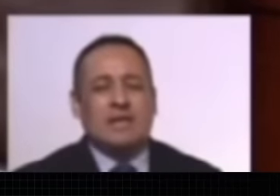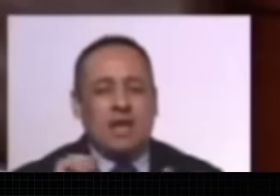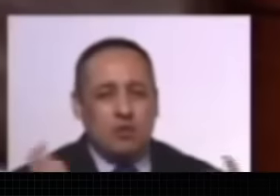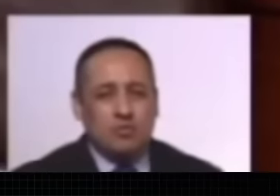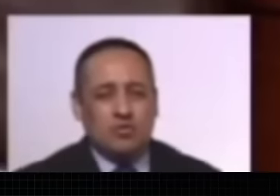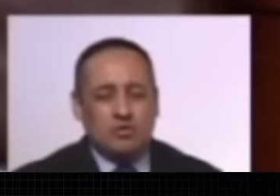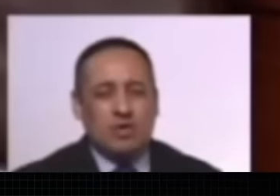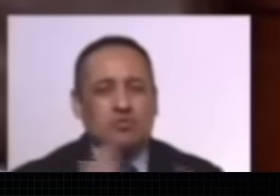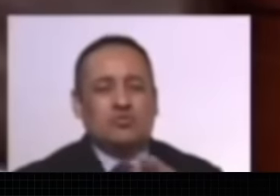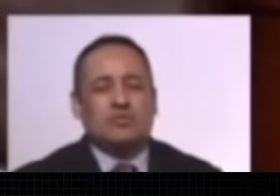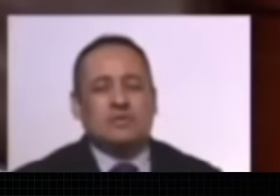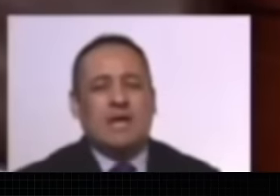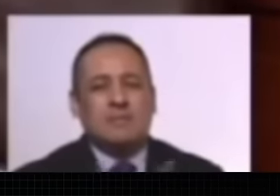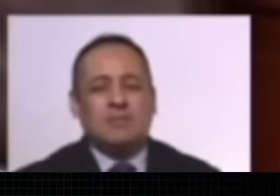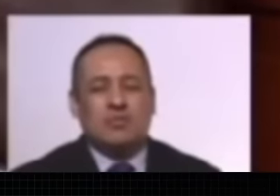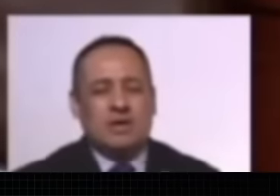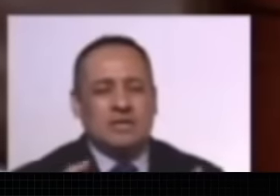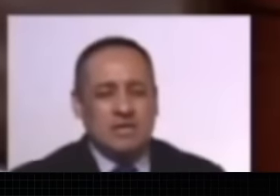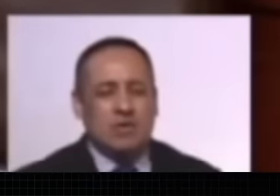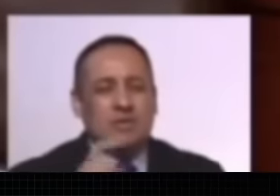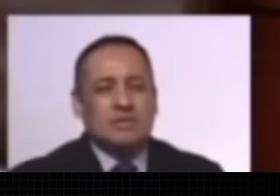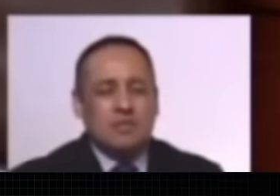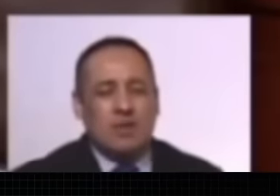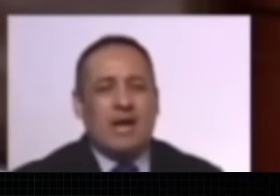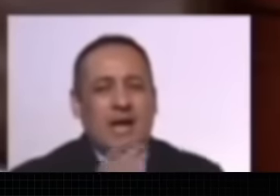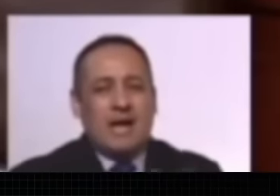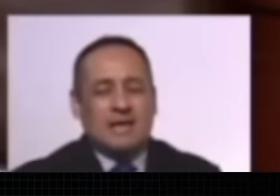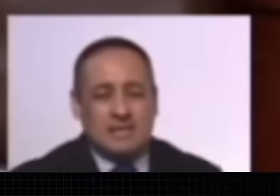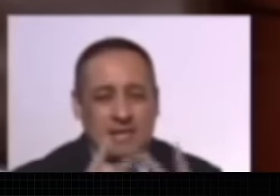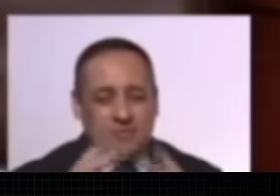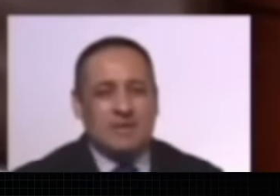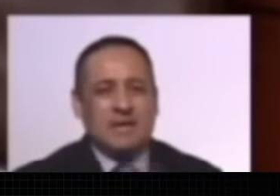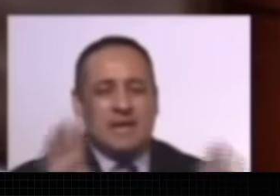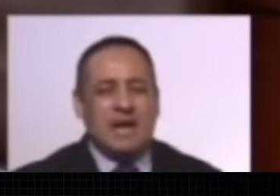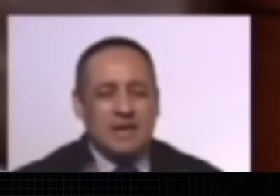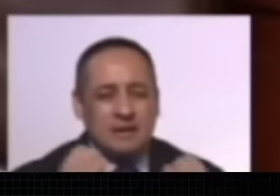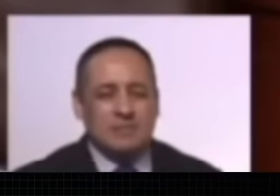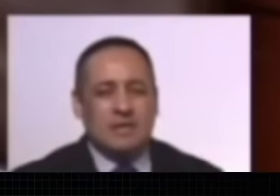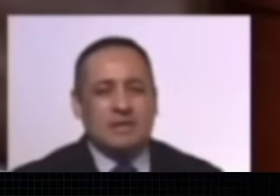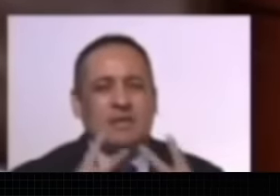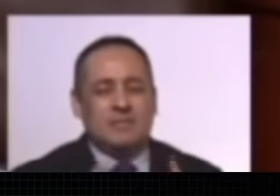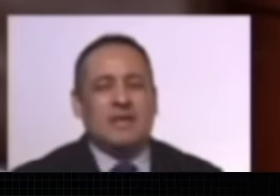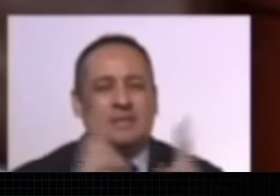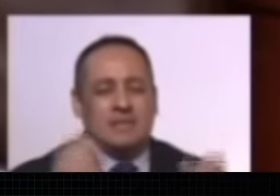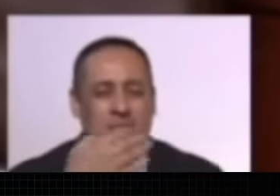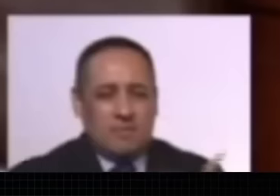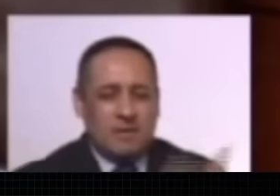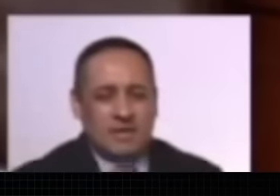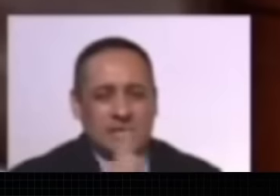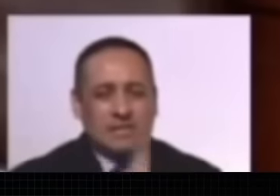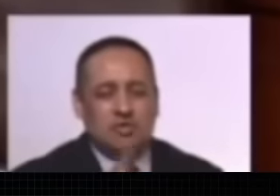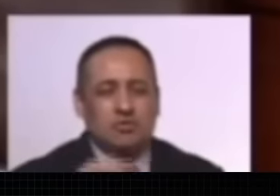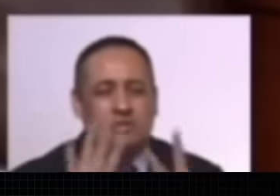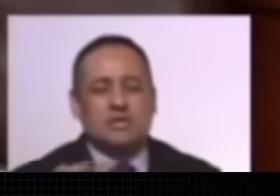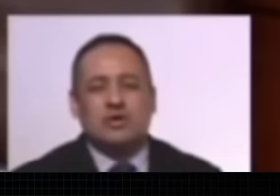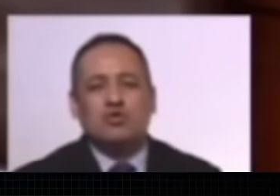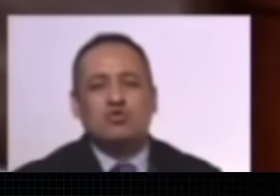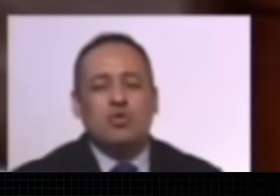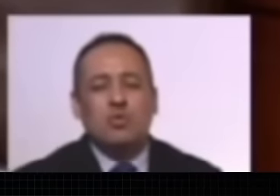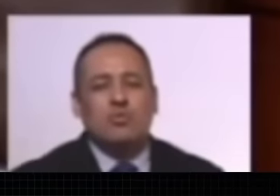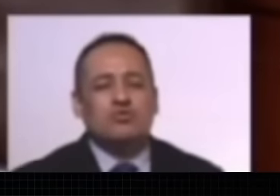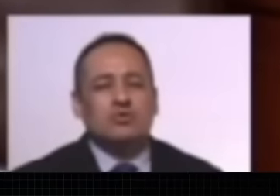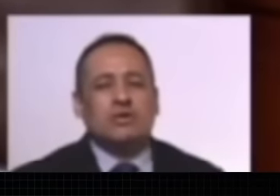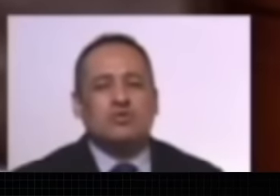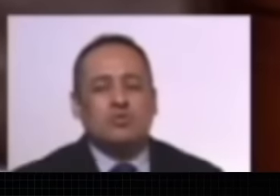Comisión de Constitución, hemos tenido la oportunidad de aclarar bien el contenido del 117. No lo hemos